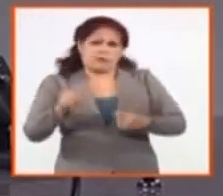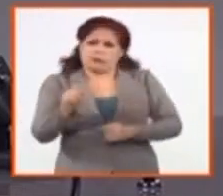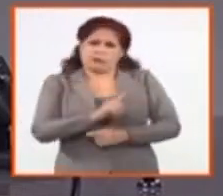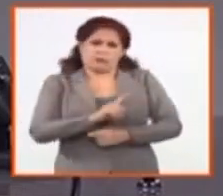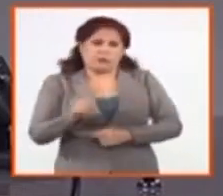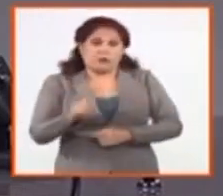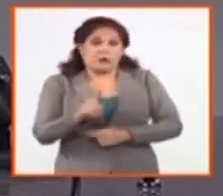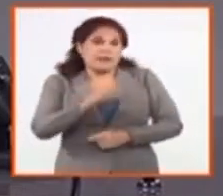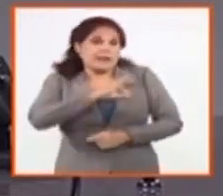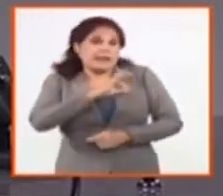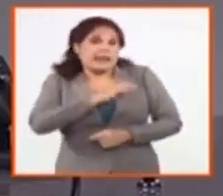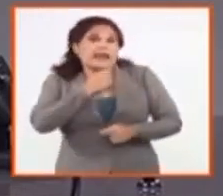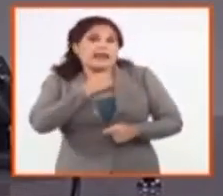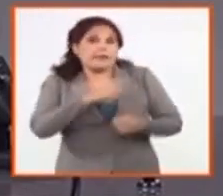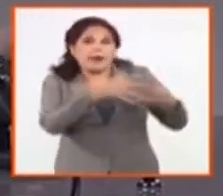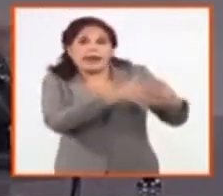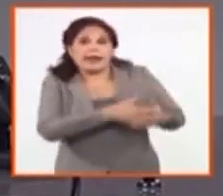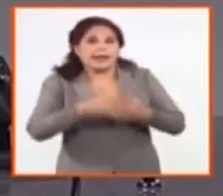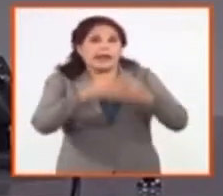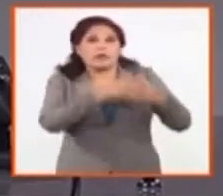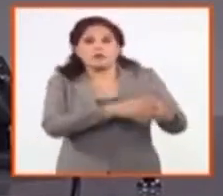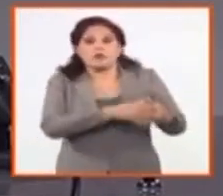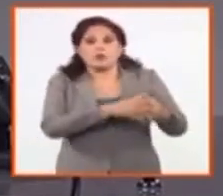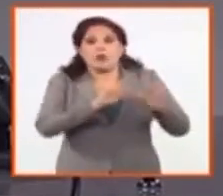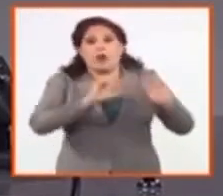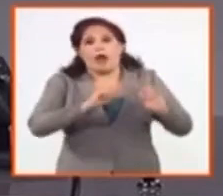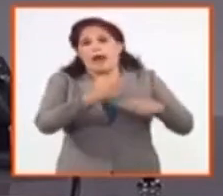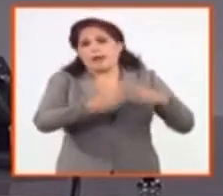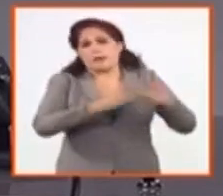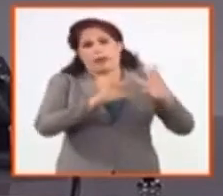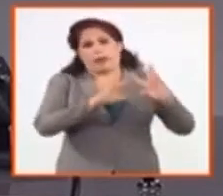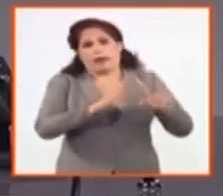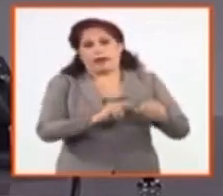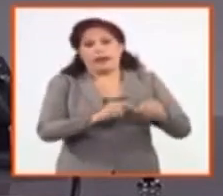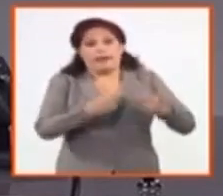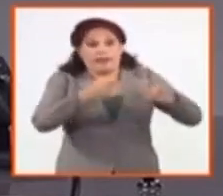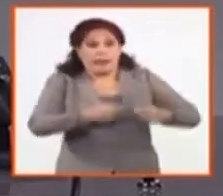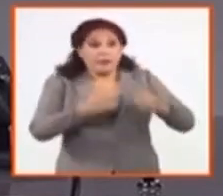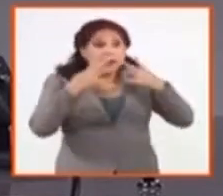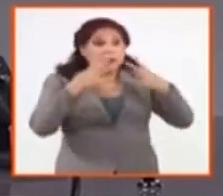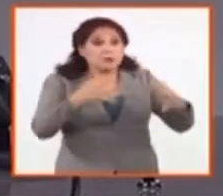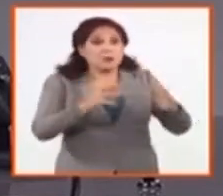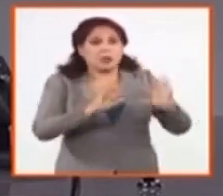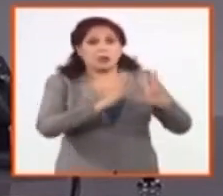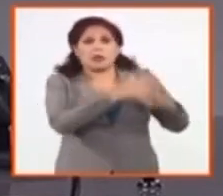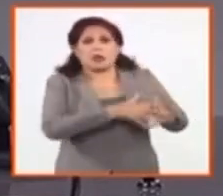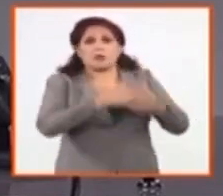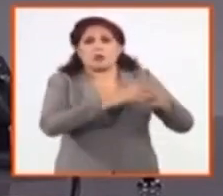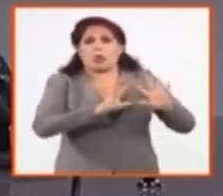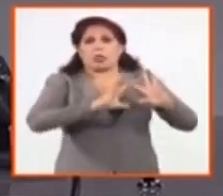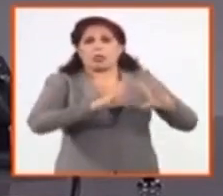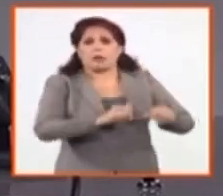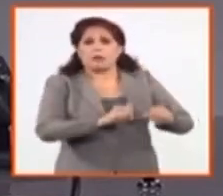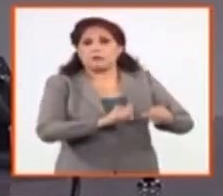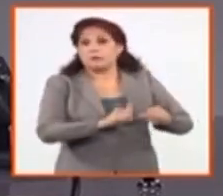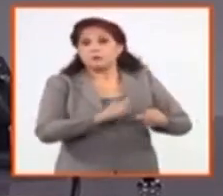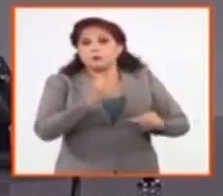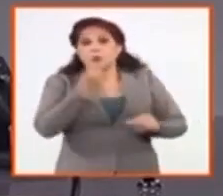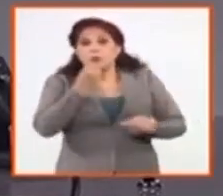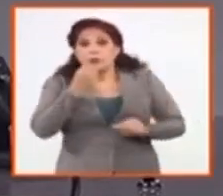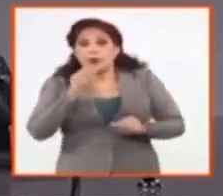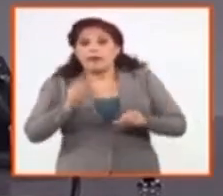como que Estados Unidos los ningunea prácticamente y no, y cuando va a tomar una decisión importante la toma él solo y sencillamente ni cuenta con ellos. Bueno, y no,